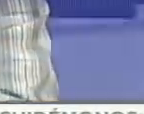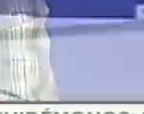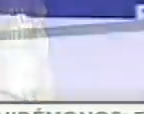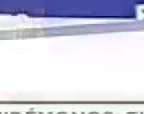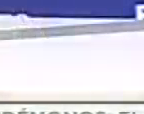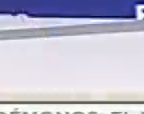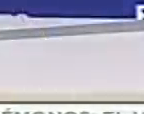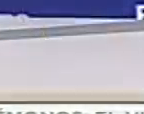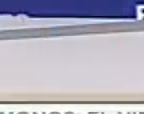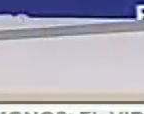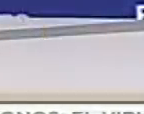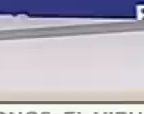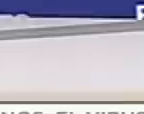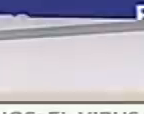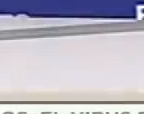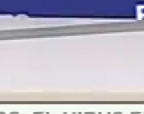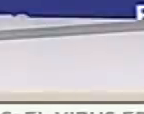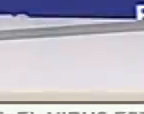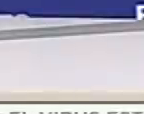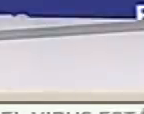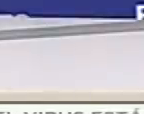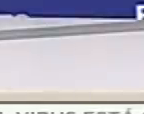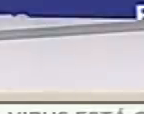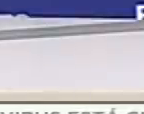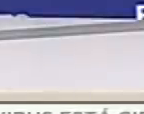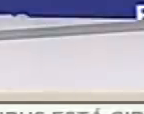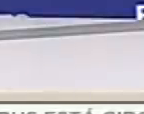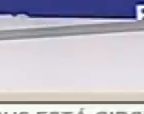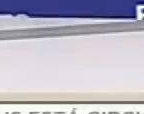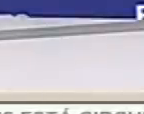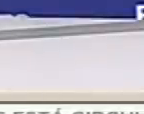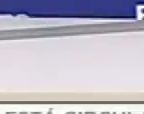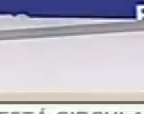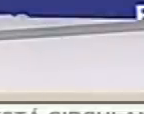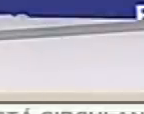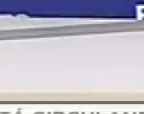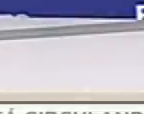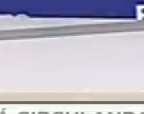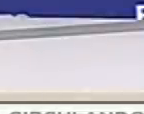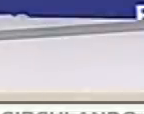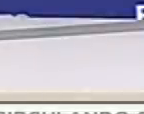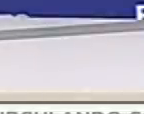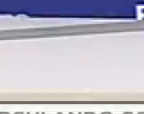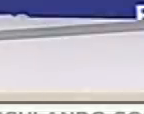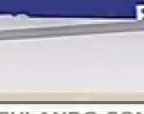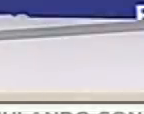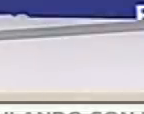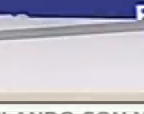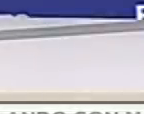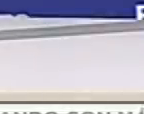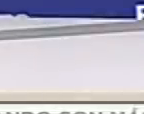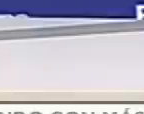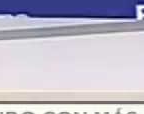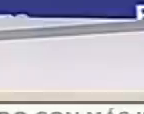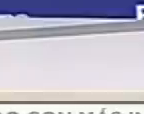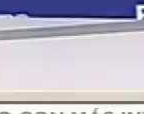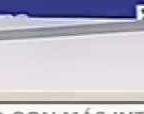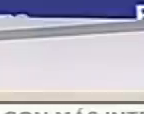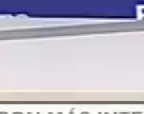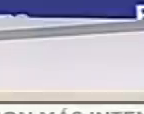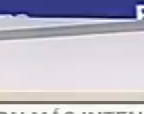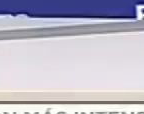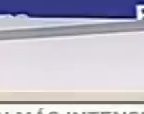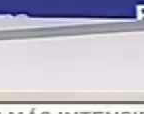de la Universidad de las Ciencias de la Salud, Hugo Rafael Chávez Frías, tenemos varios invitados